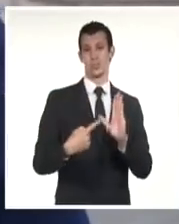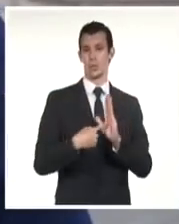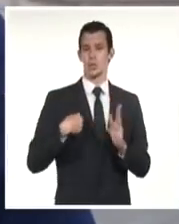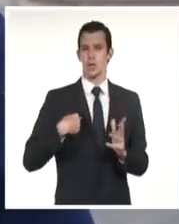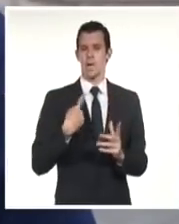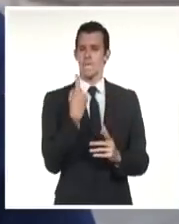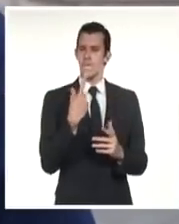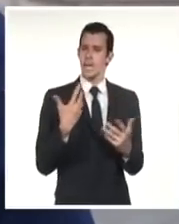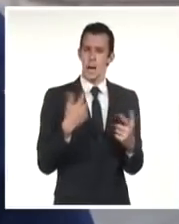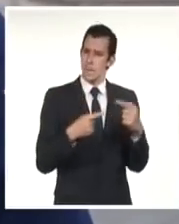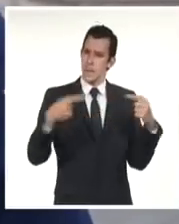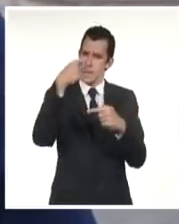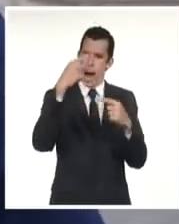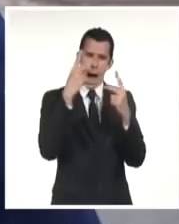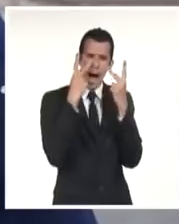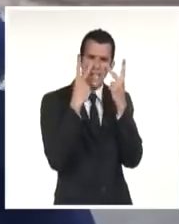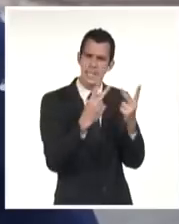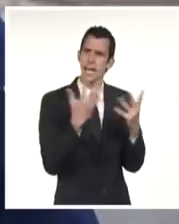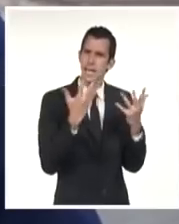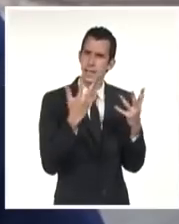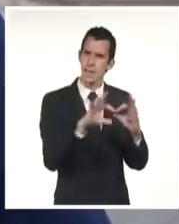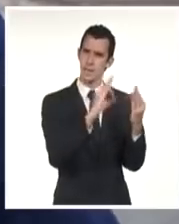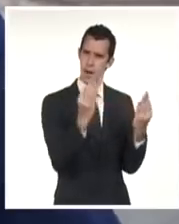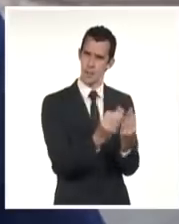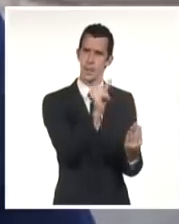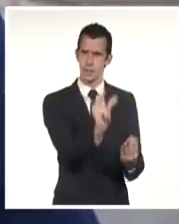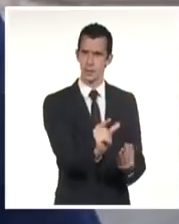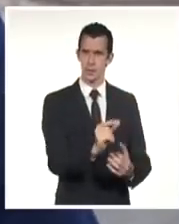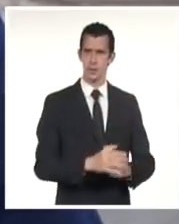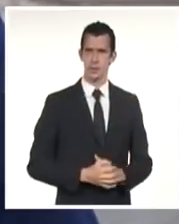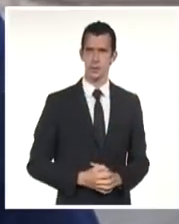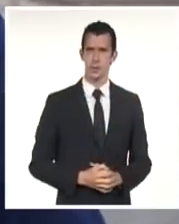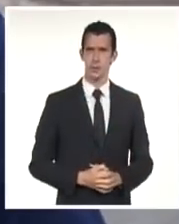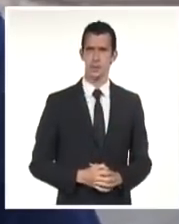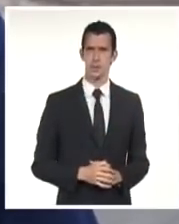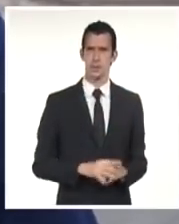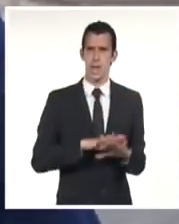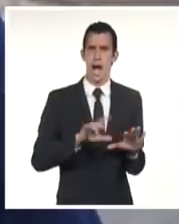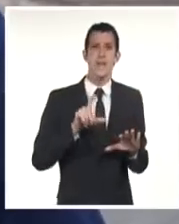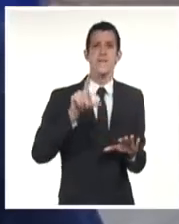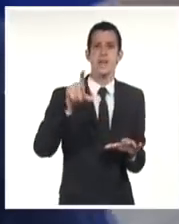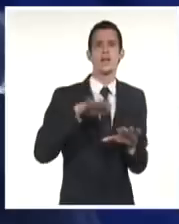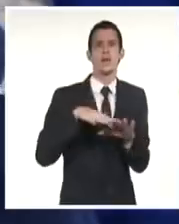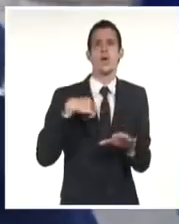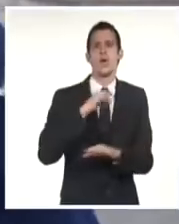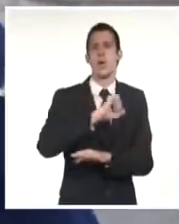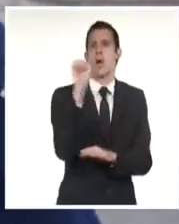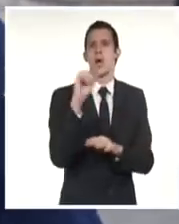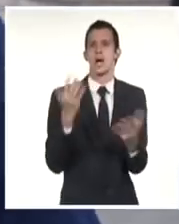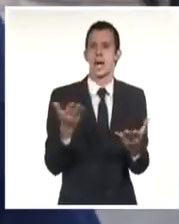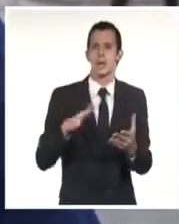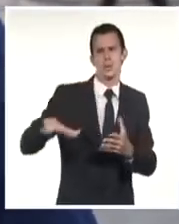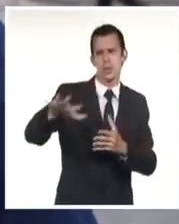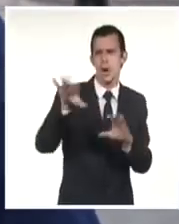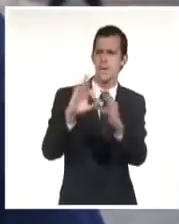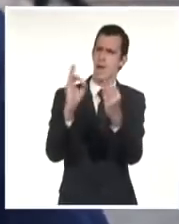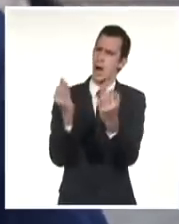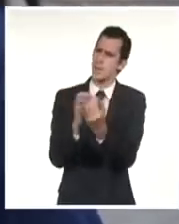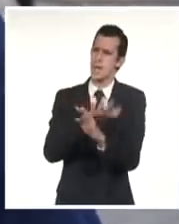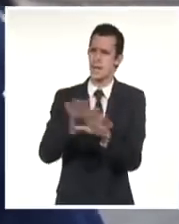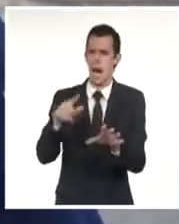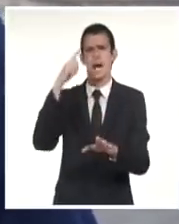es con los familiares. Es el hecho de ya sentarme y decir, bueno, ya todos los familiares han podido despedirse en caso de que